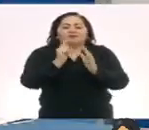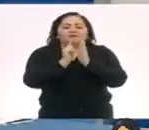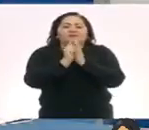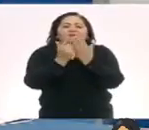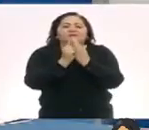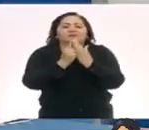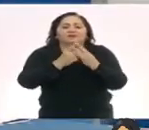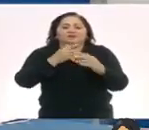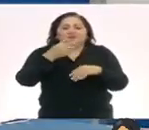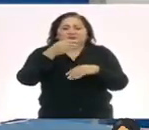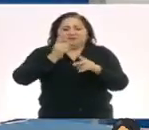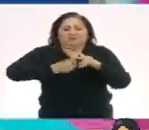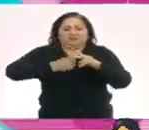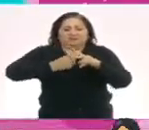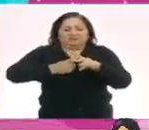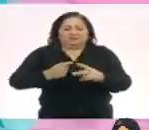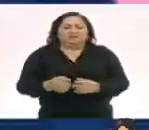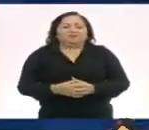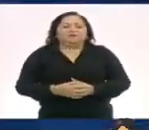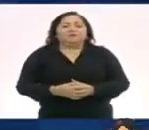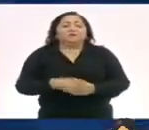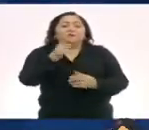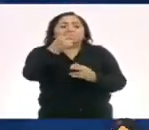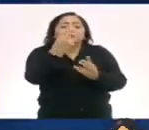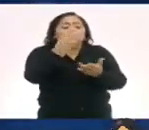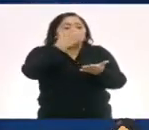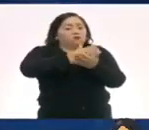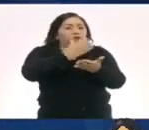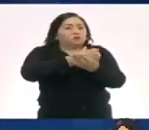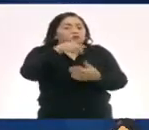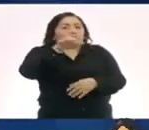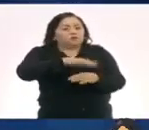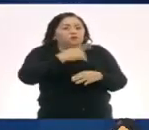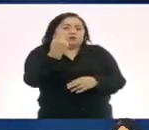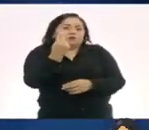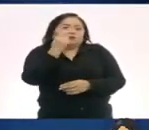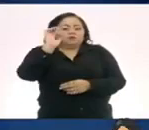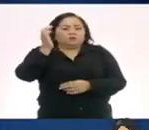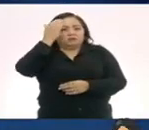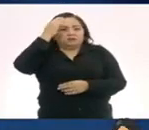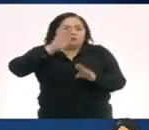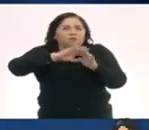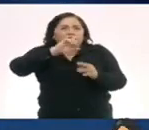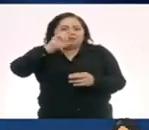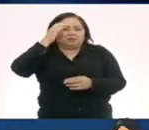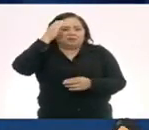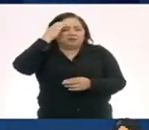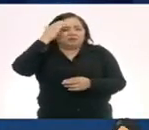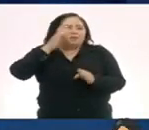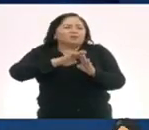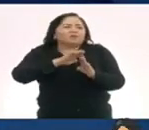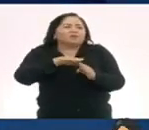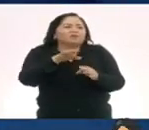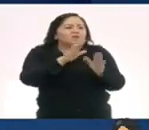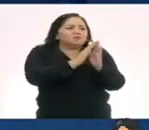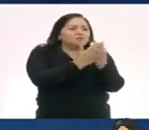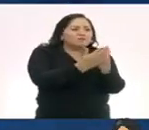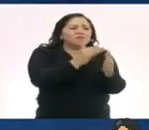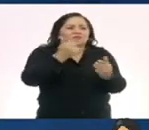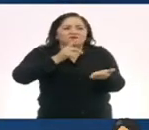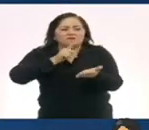desafíos matemáticos. Una libreta, porque vamos a recordar conocimientos previos de ciclos escolares anteriores y algo con qué